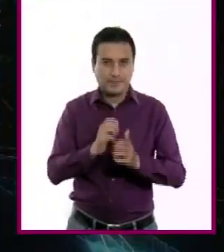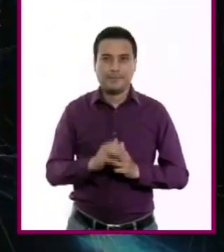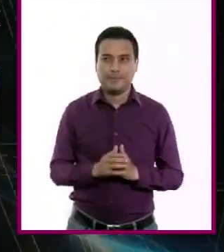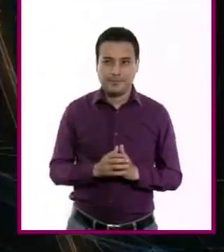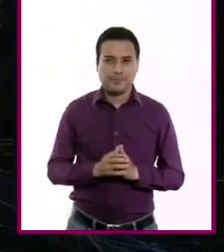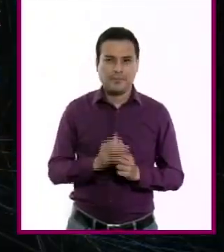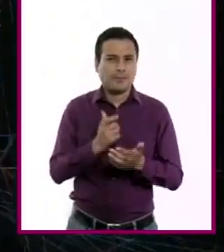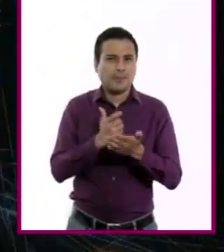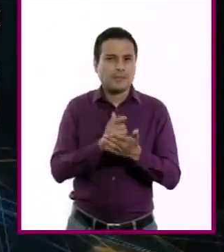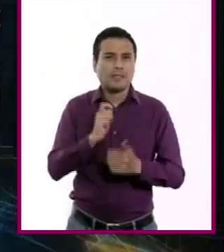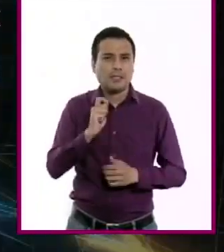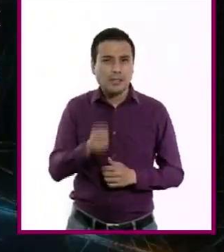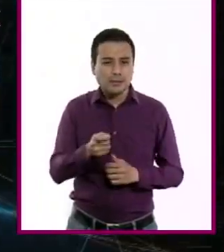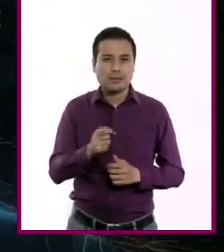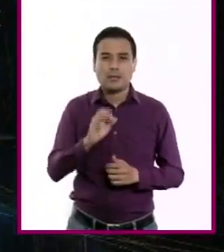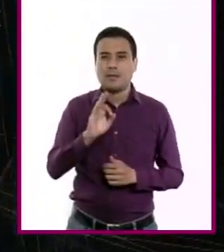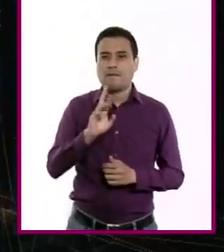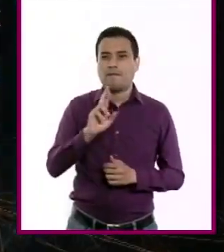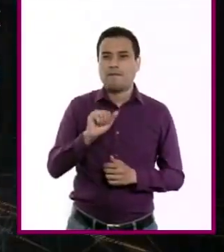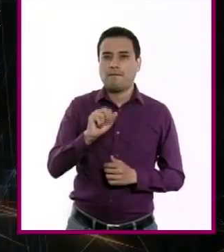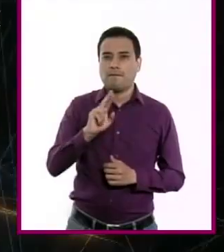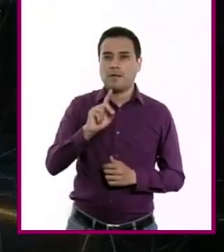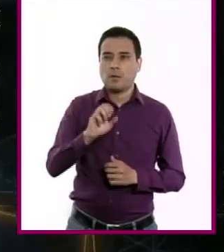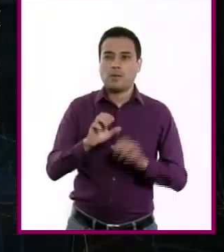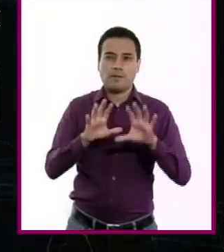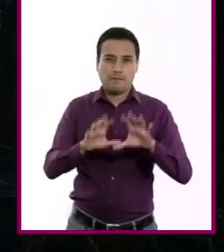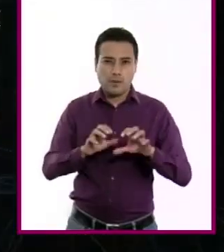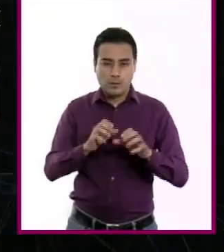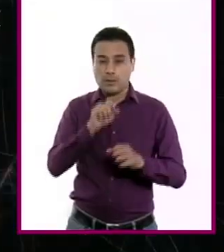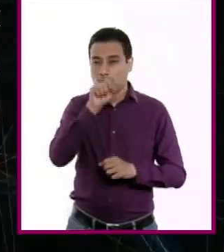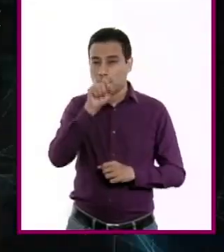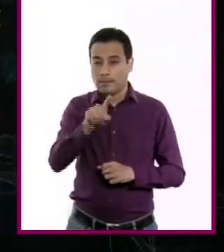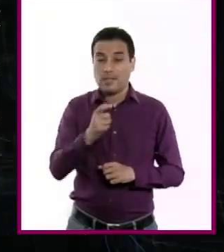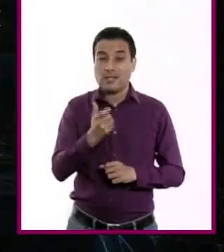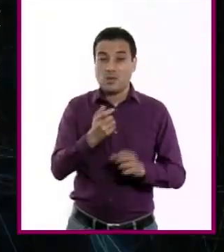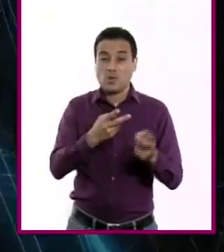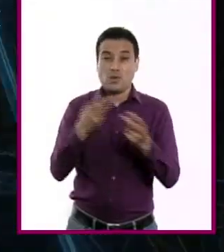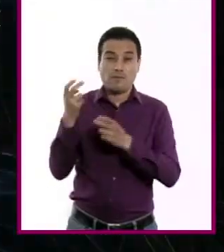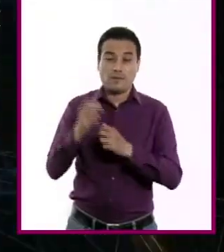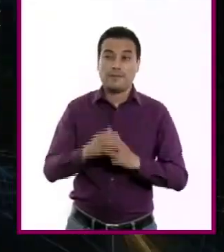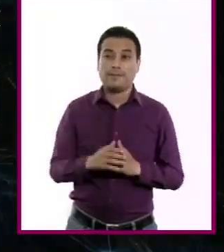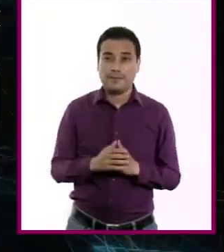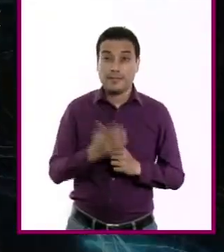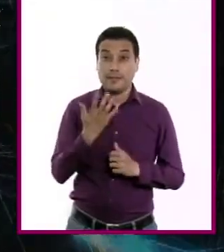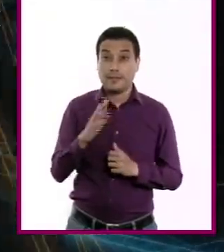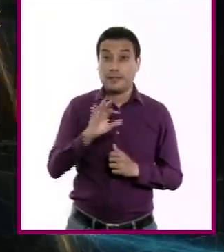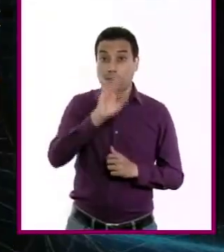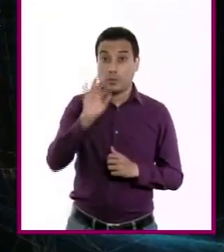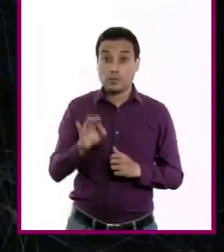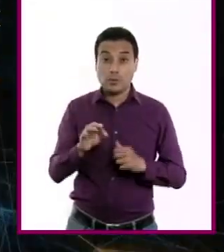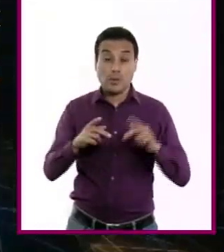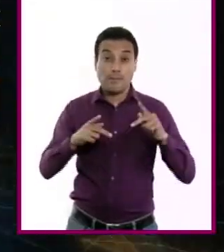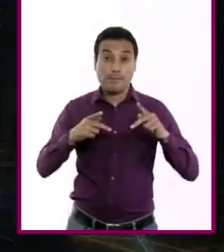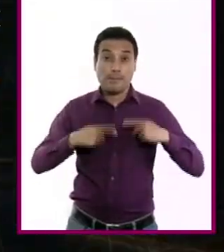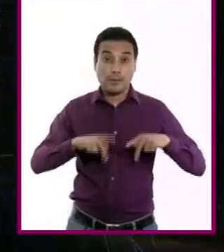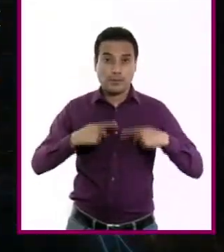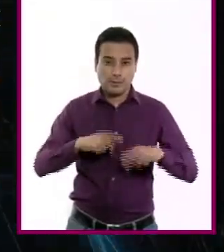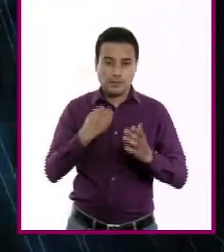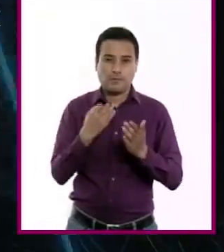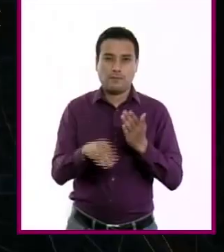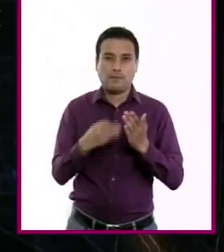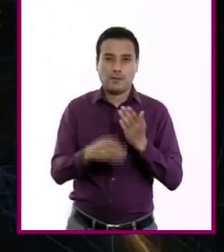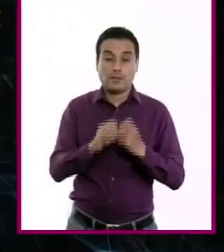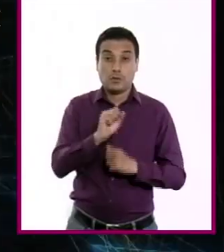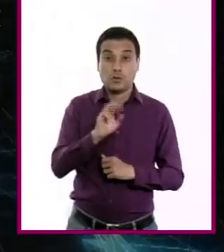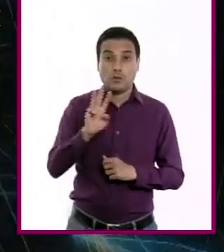principalmente fraude y pérdida de información o financieras. Pero el 10% no actualiza su software